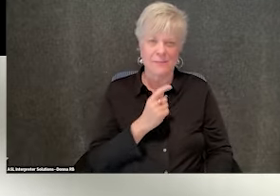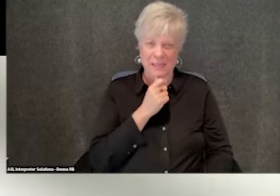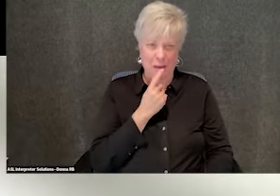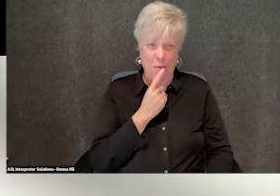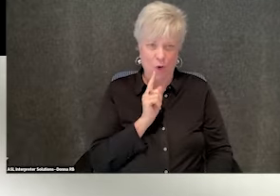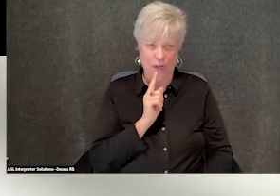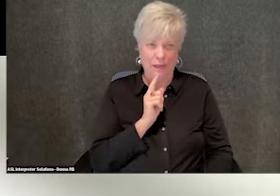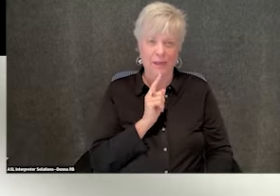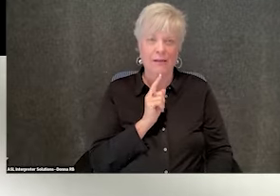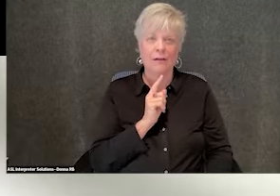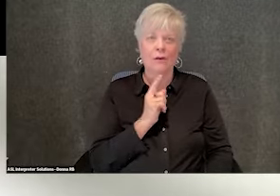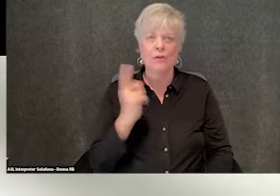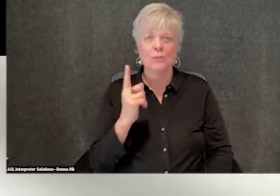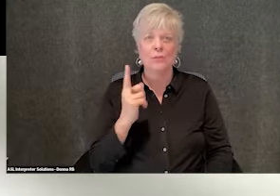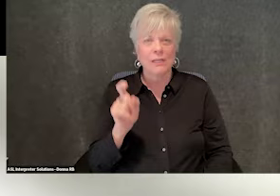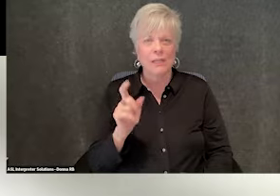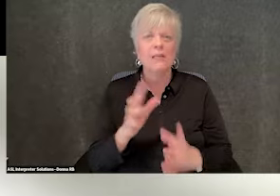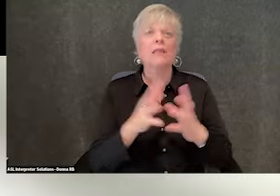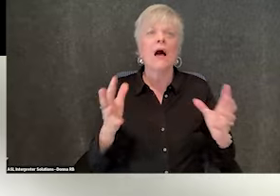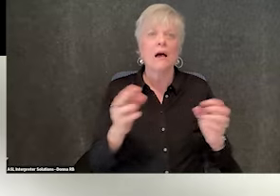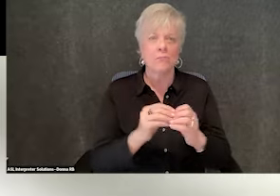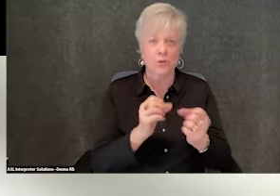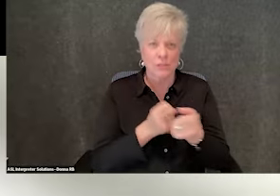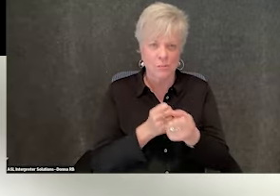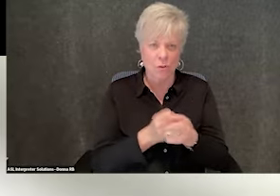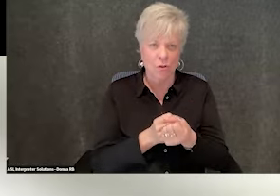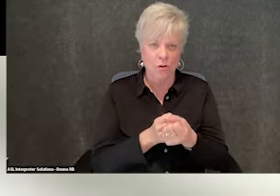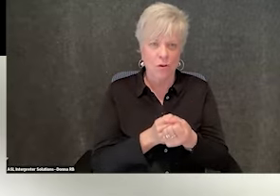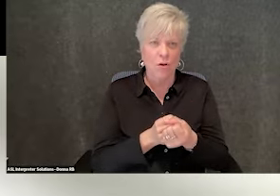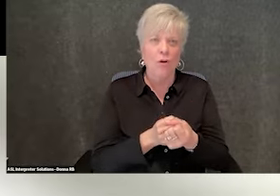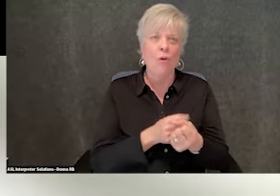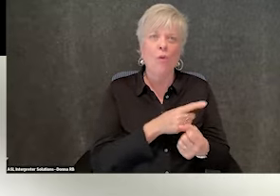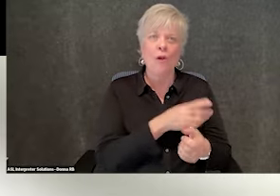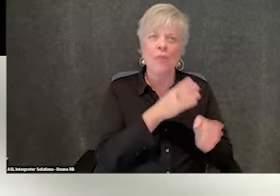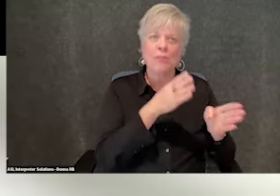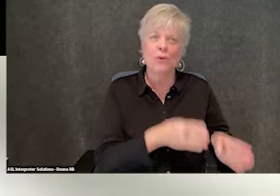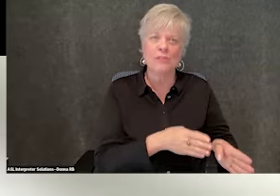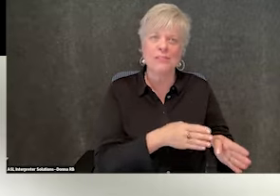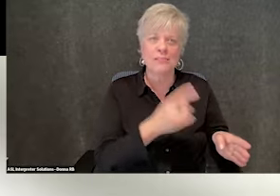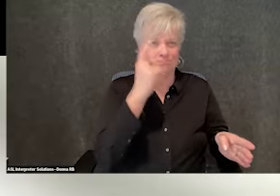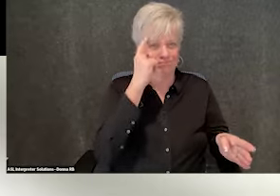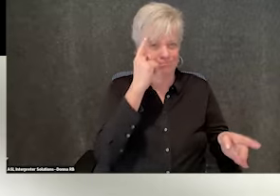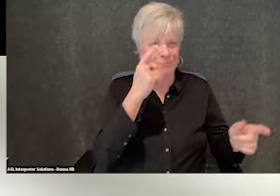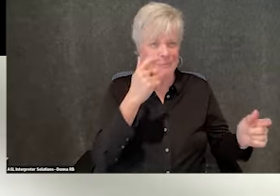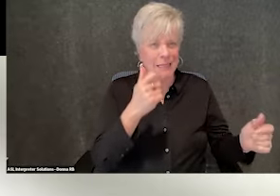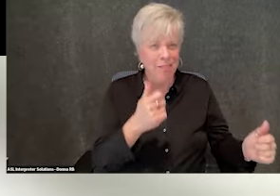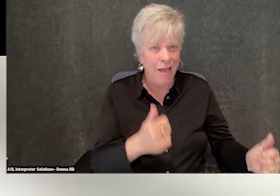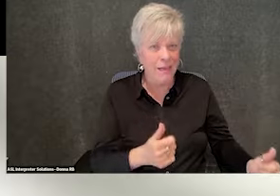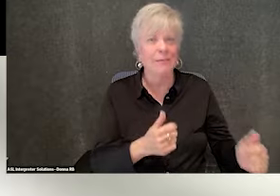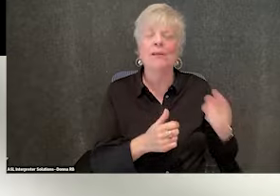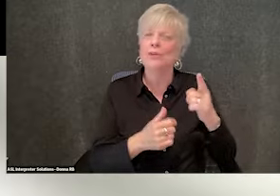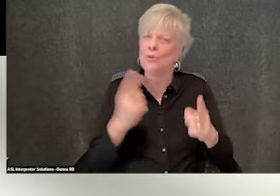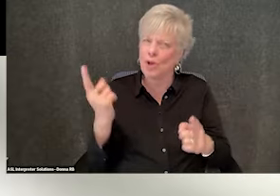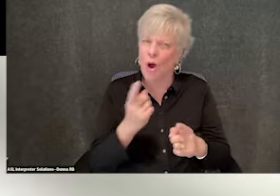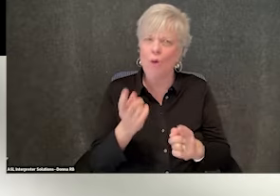tutela. Pero si algo no está funcionando o si una persona necesita más apoyo